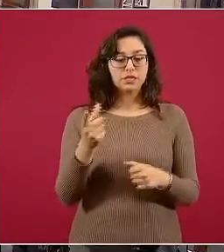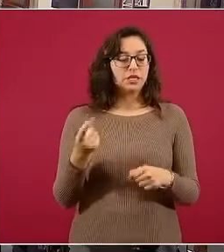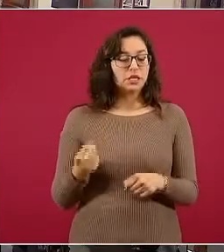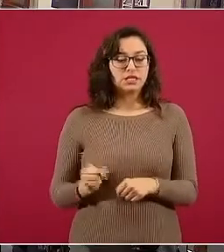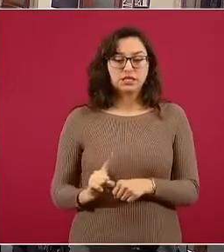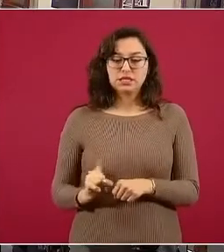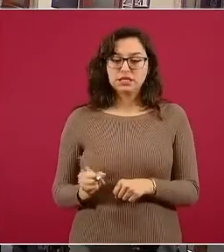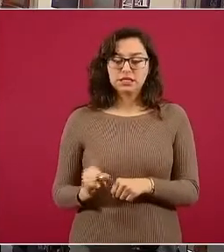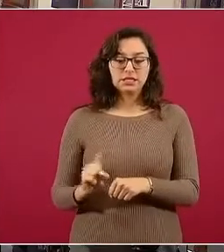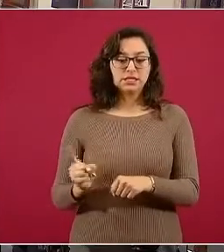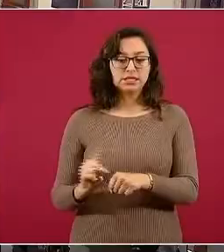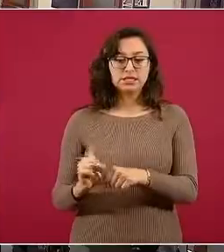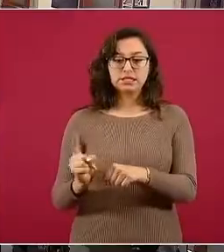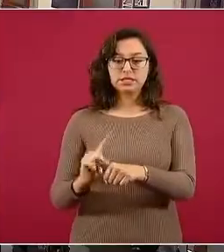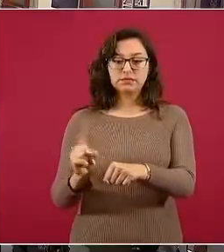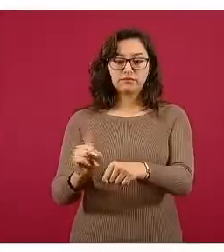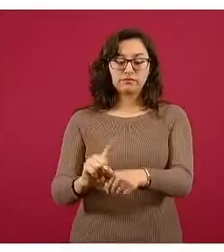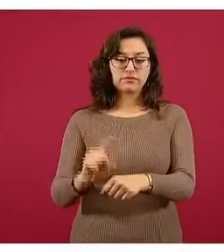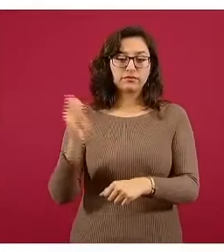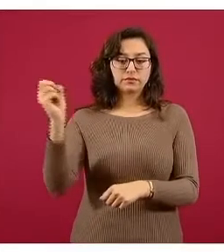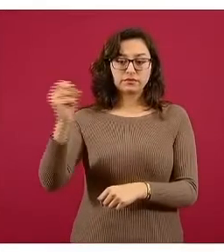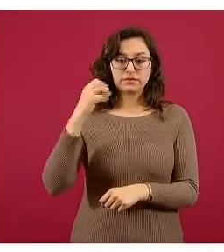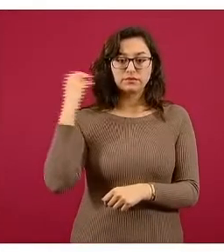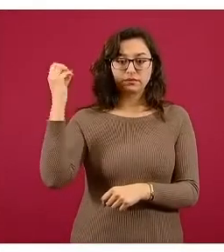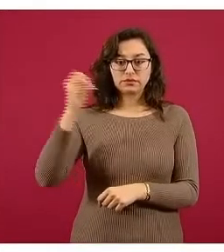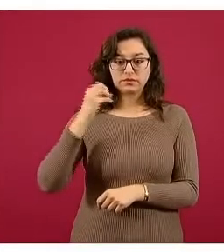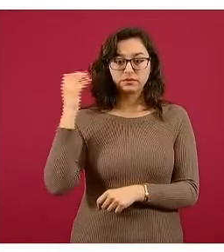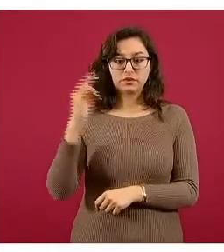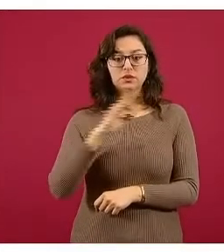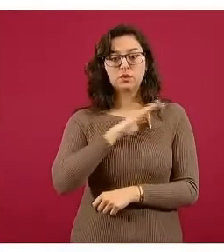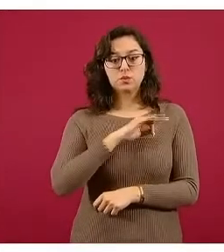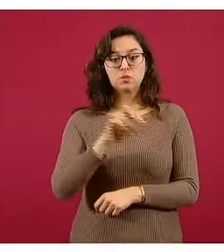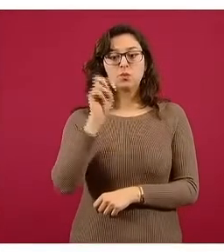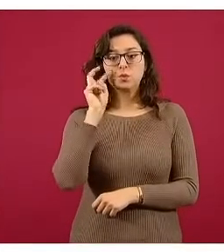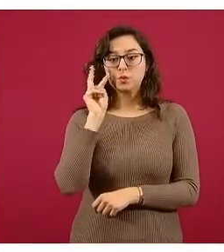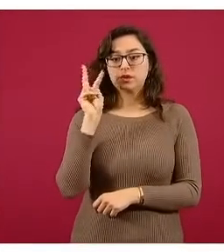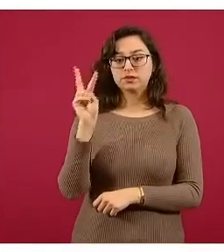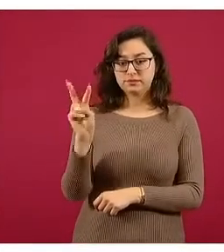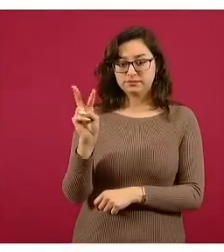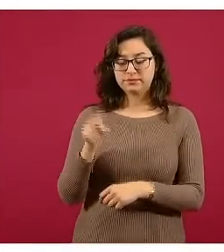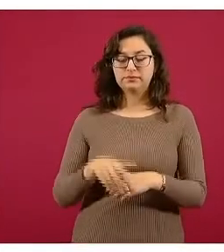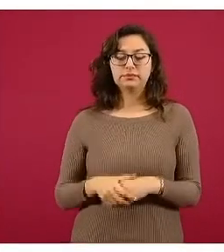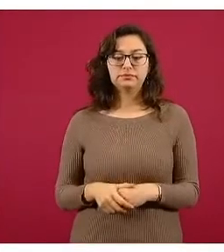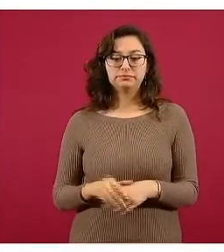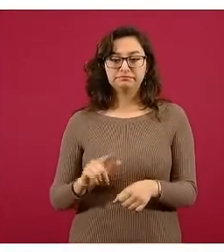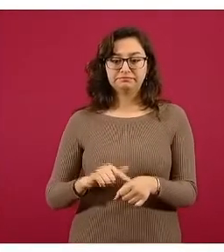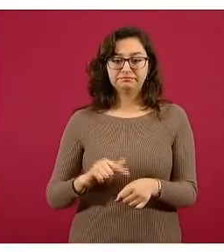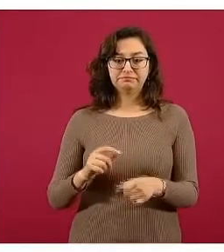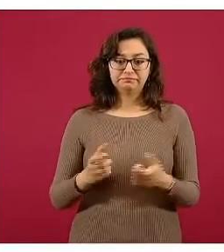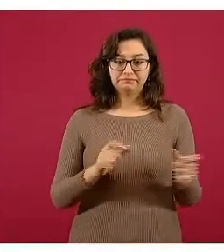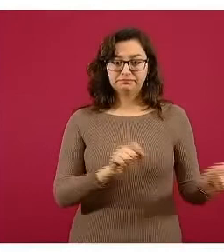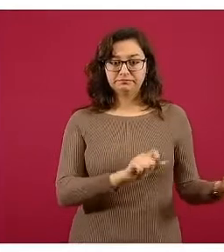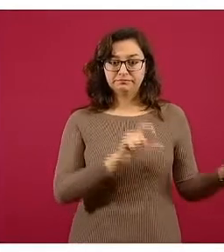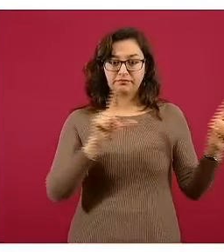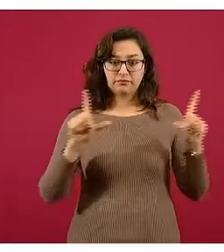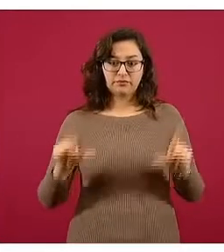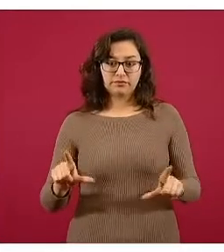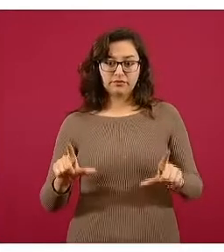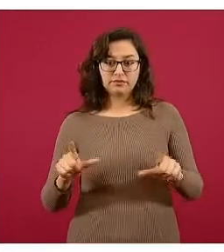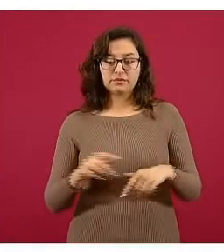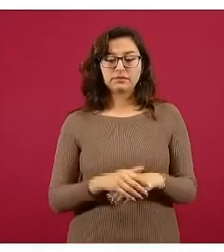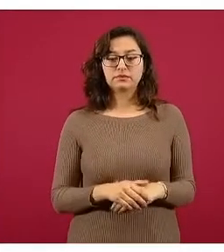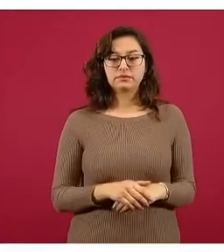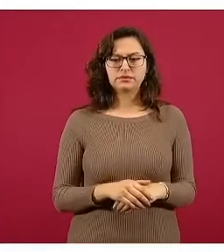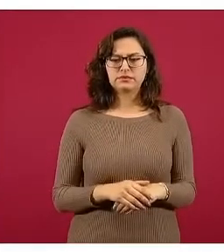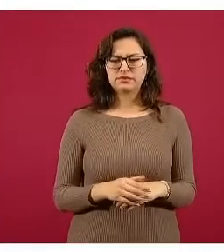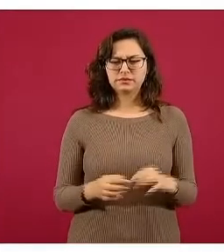todos los días para la conferencia vespertina, si vemos la siguiente diapositiva vamos a ver ese logo más grande en relación